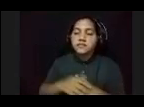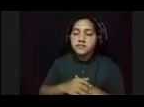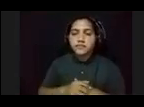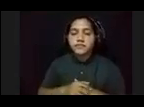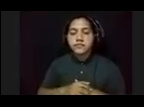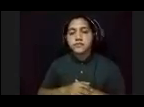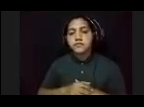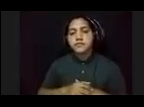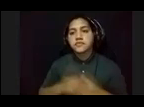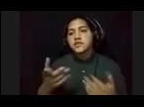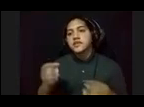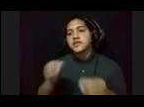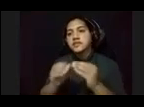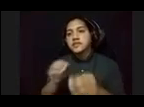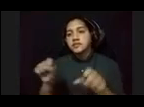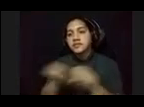y zapatero.